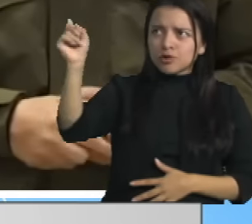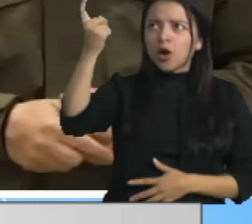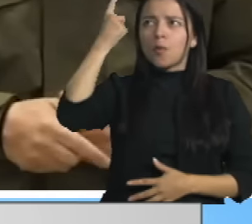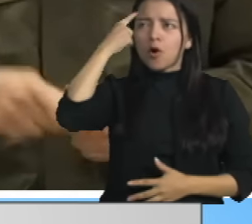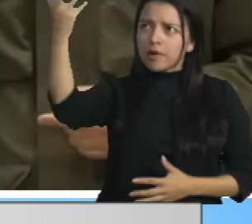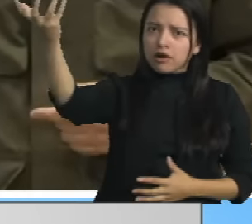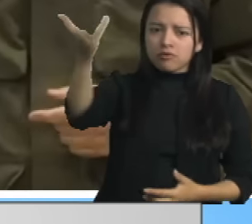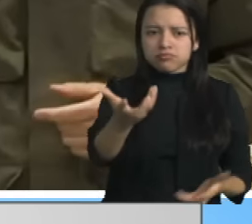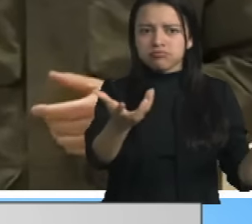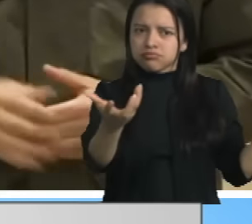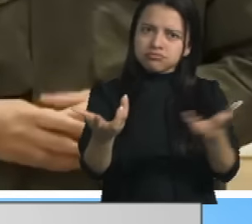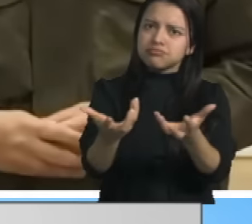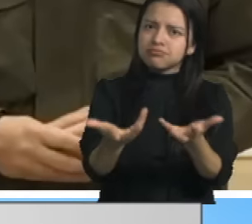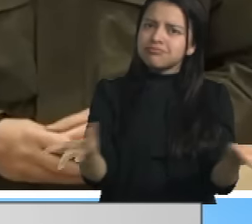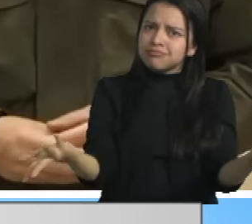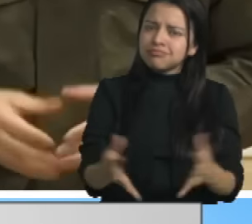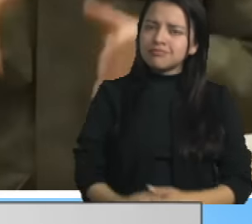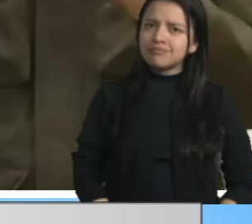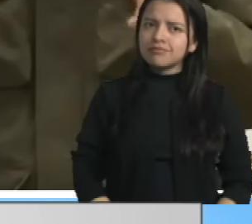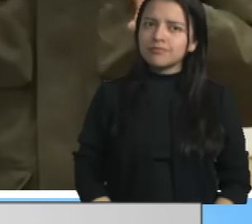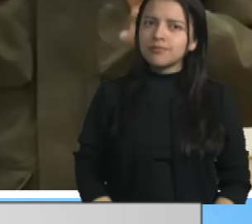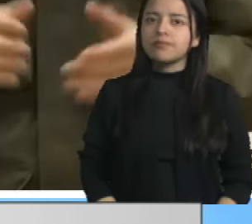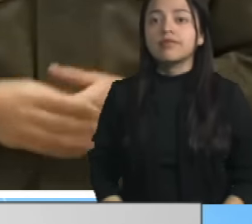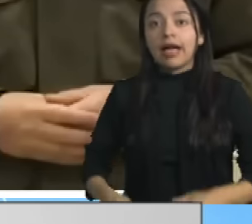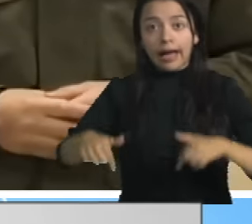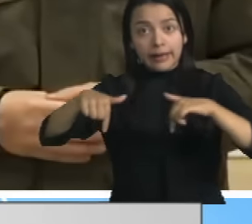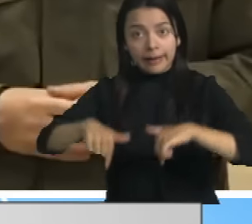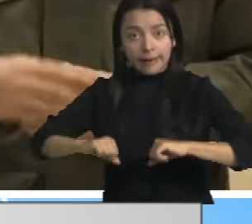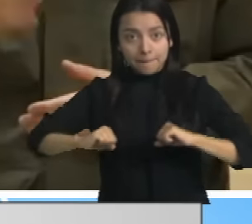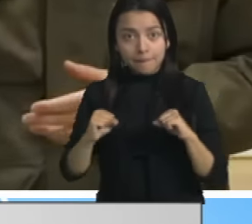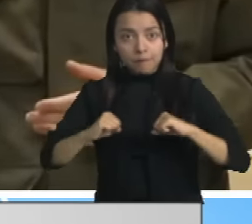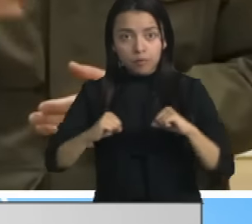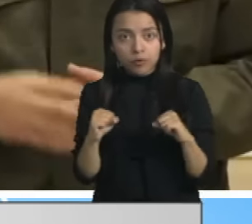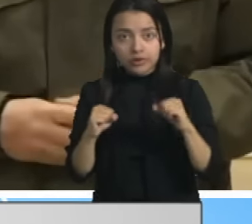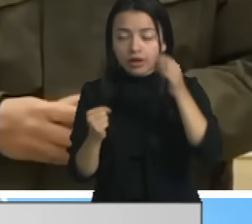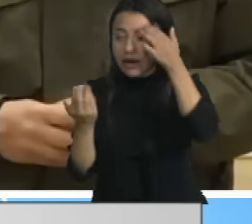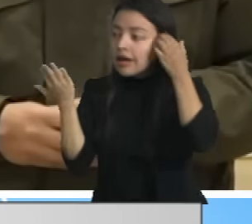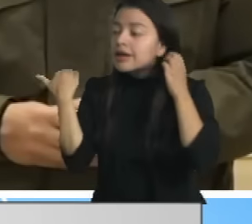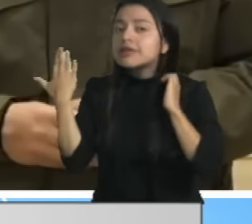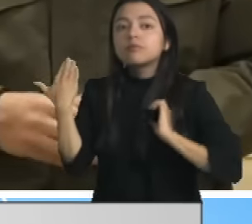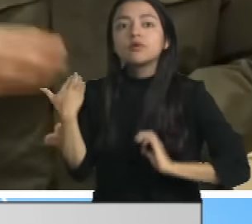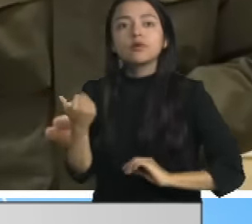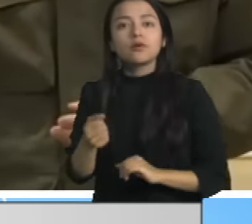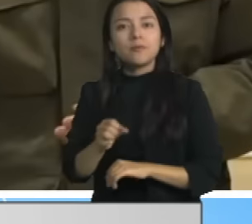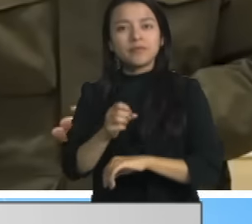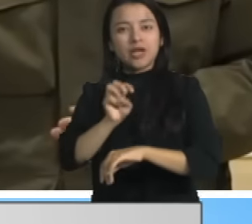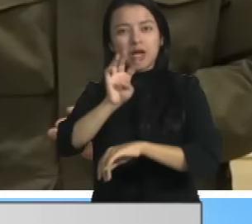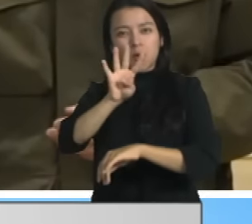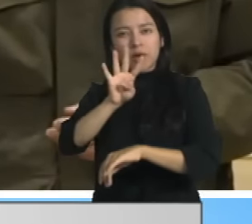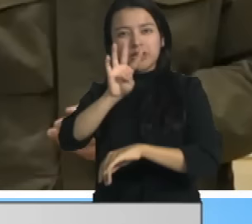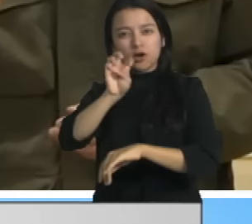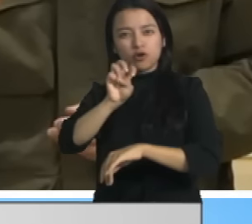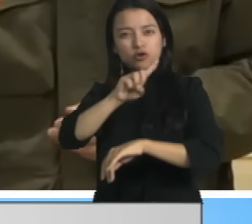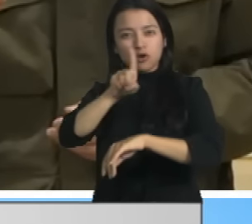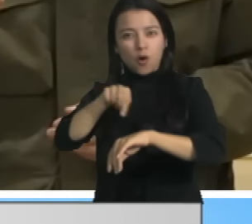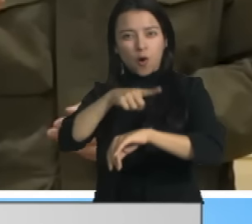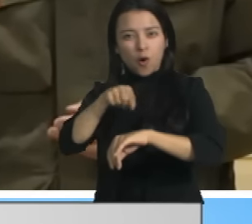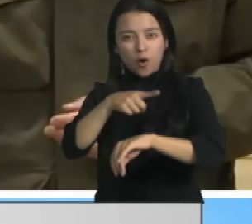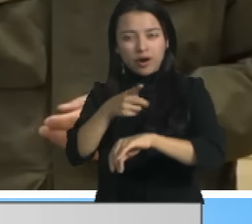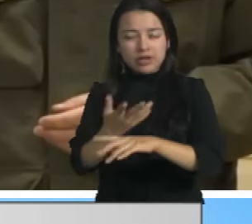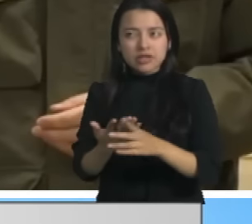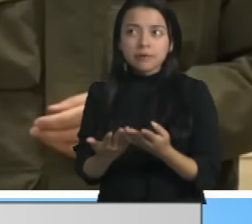como gobierno con los transportadores. En el caso de Bogotá, en las últimas 48 horas, en tres oportunidades nos ha dicho el